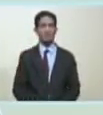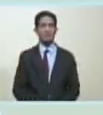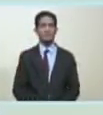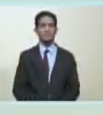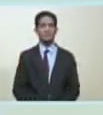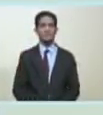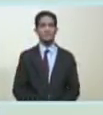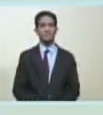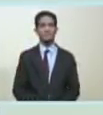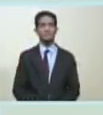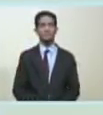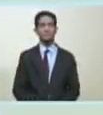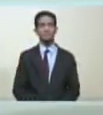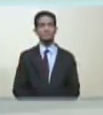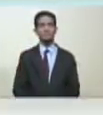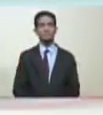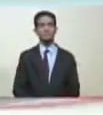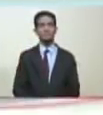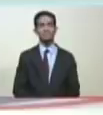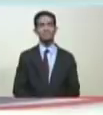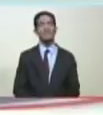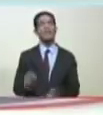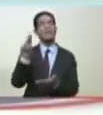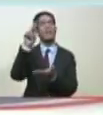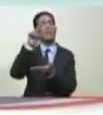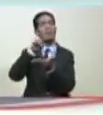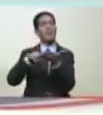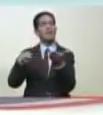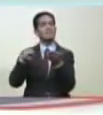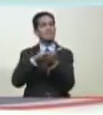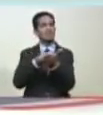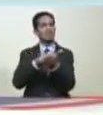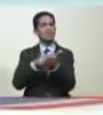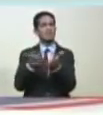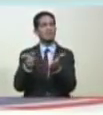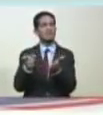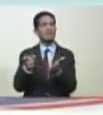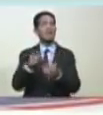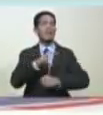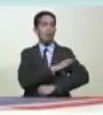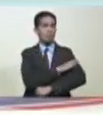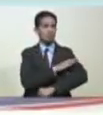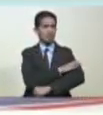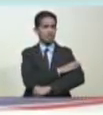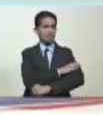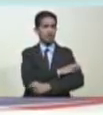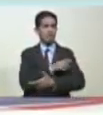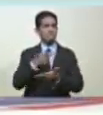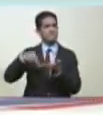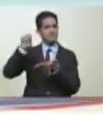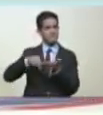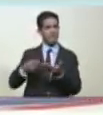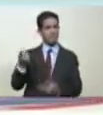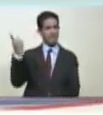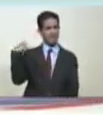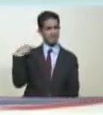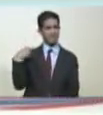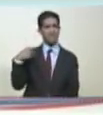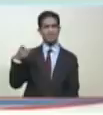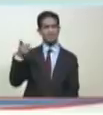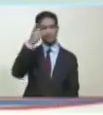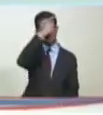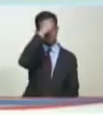Las sanciones promovidas por la derecha venezolana y firmadas ayer por el presidente Donald